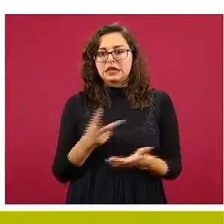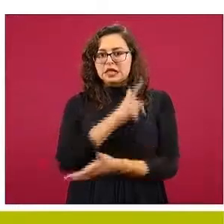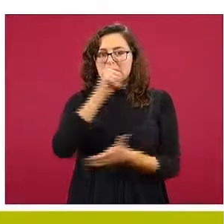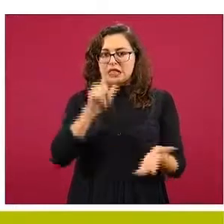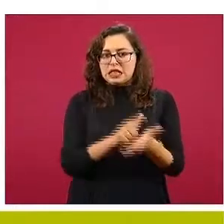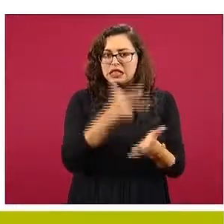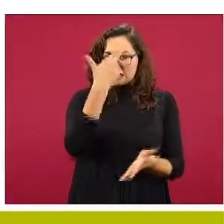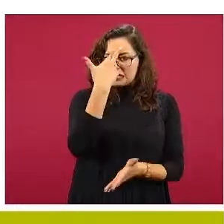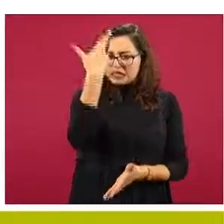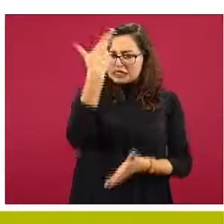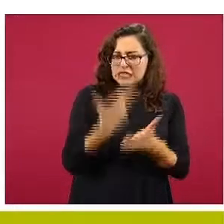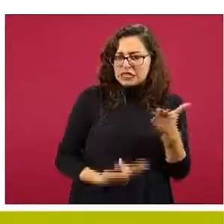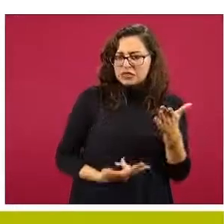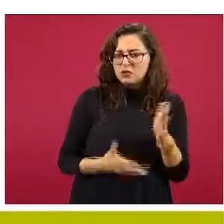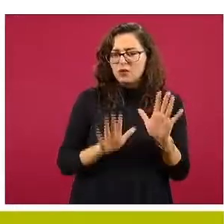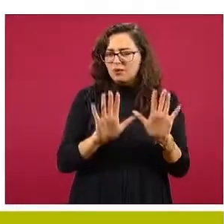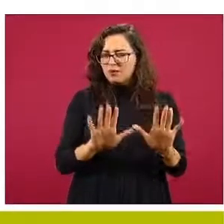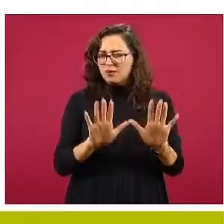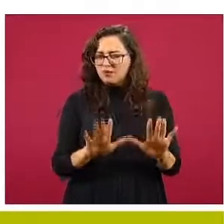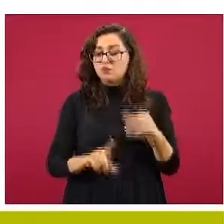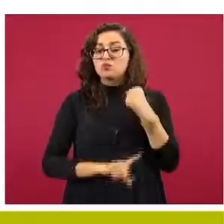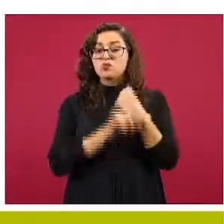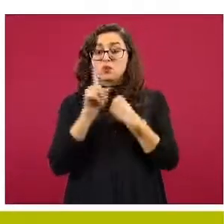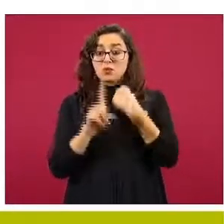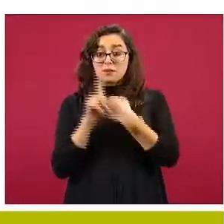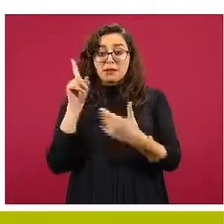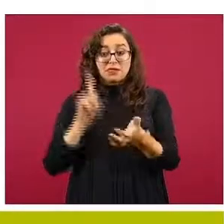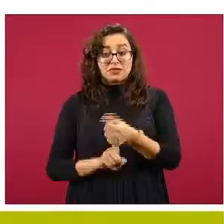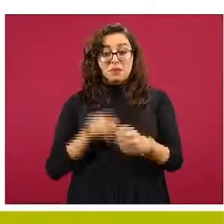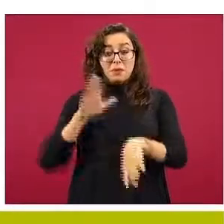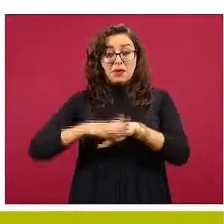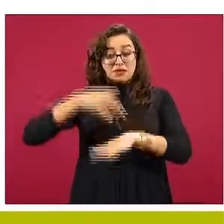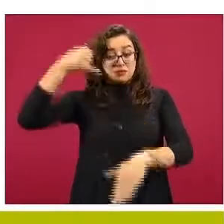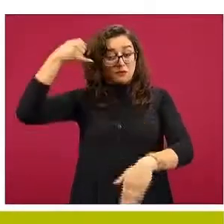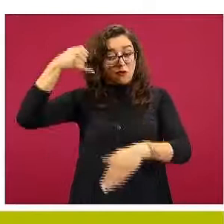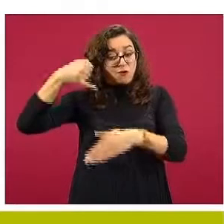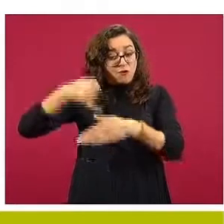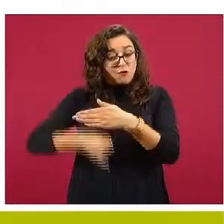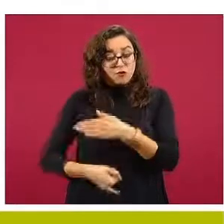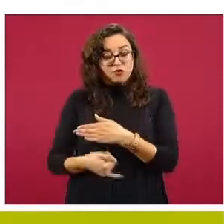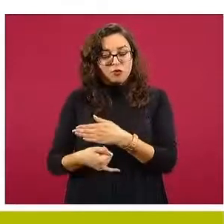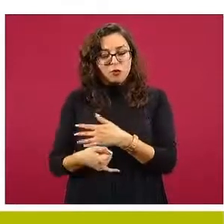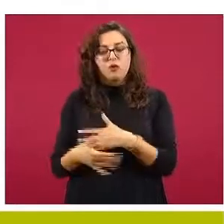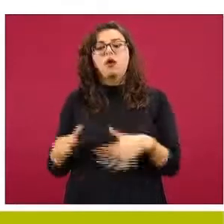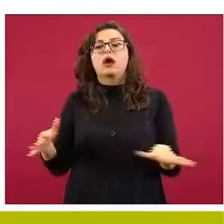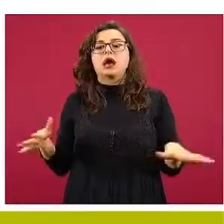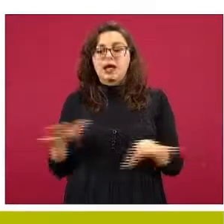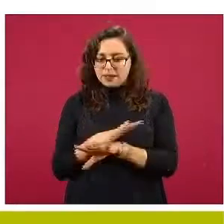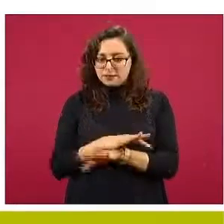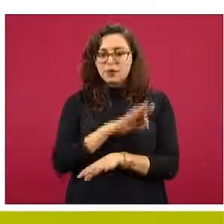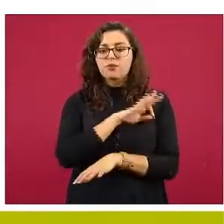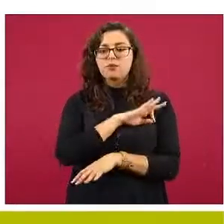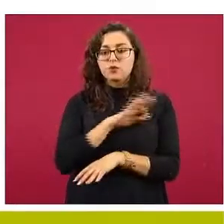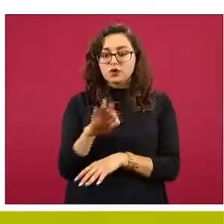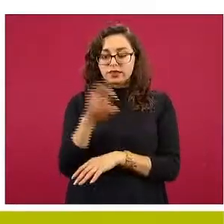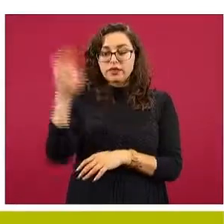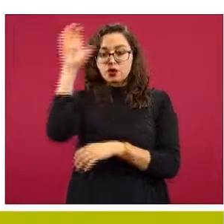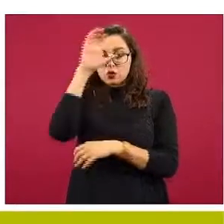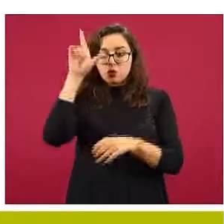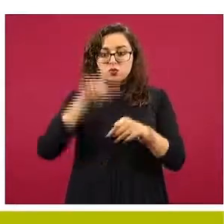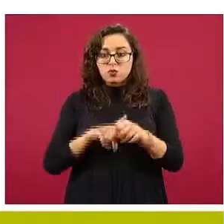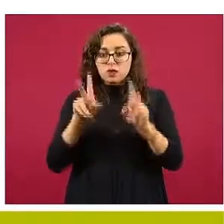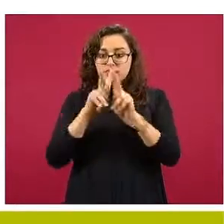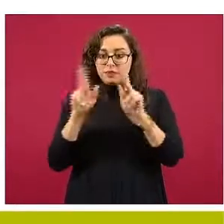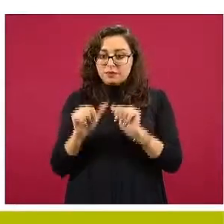parte de las violencias, sino entender las violencias como un problema estructural y que se cambien a través de hablar de cultura de paz.